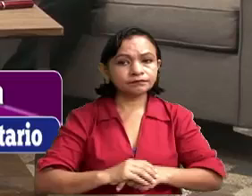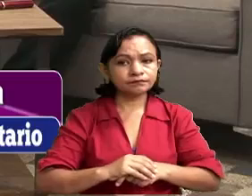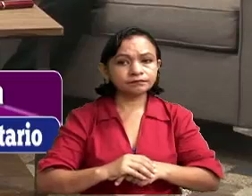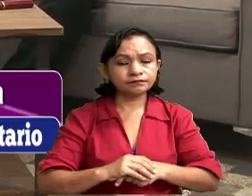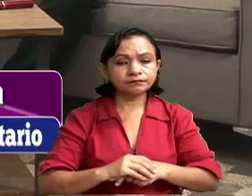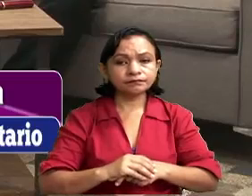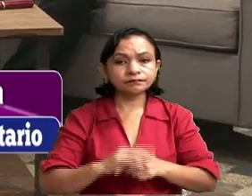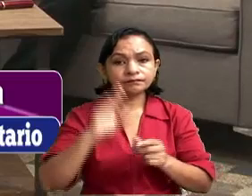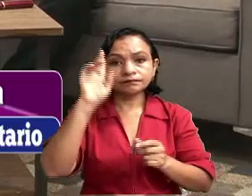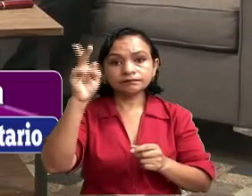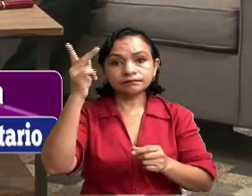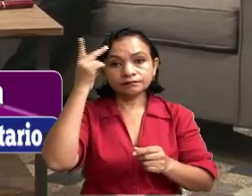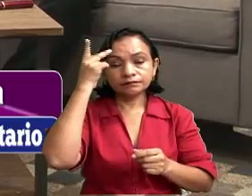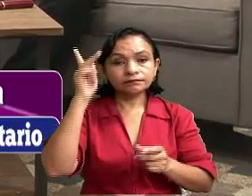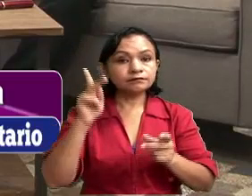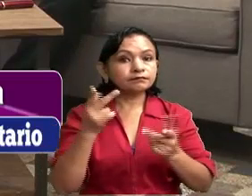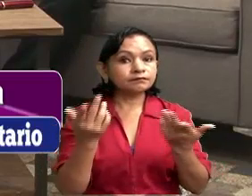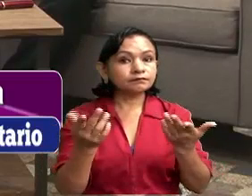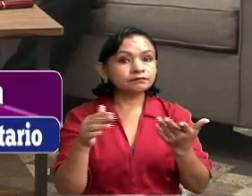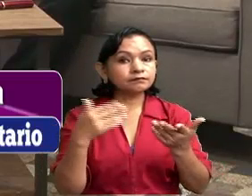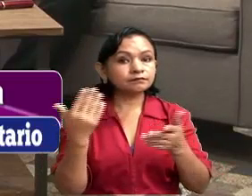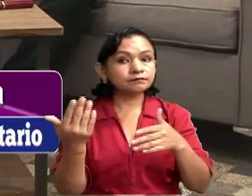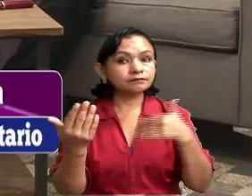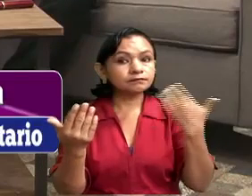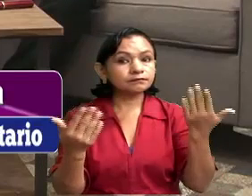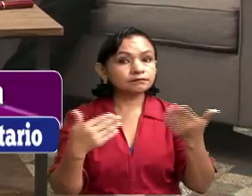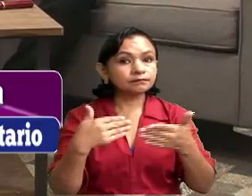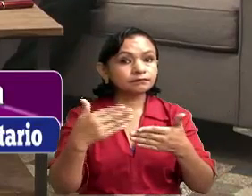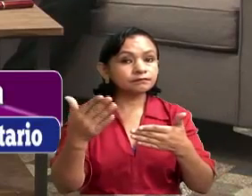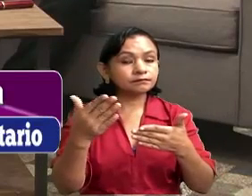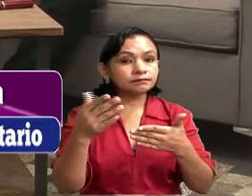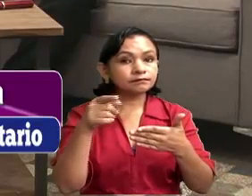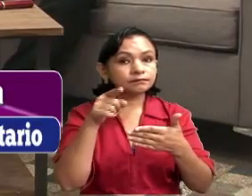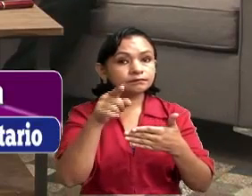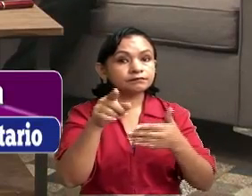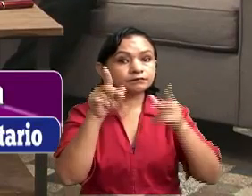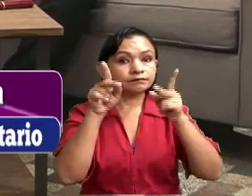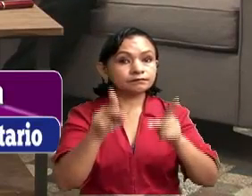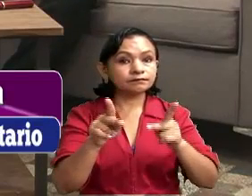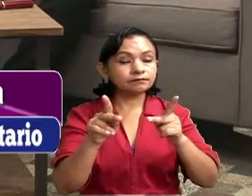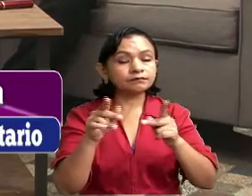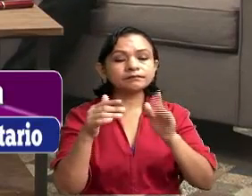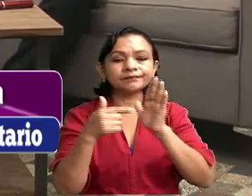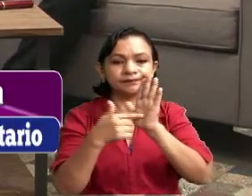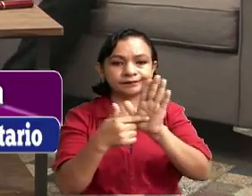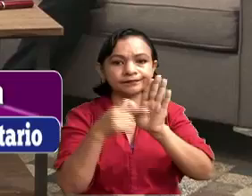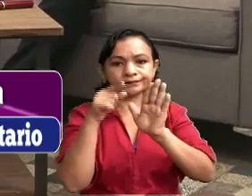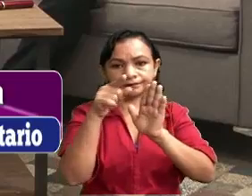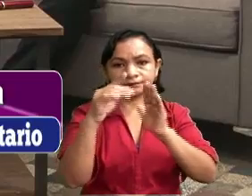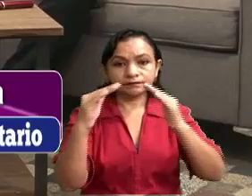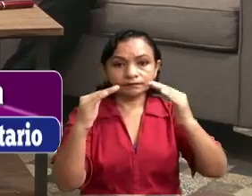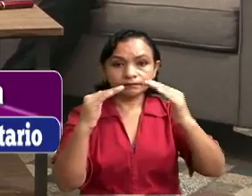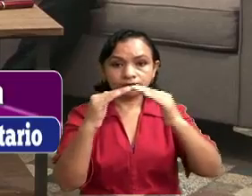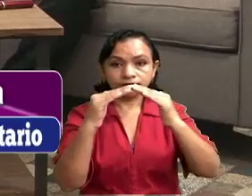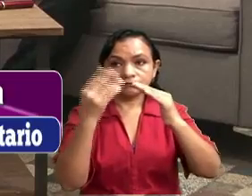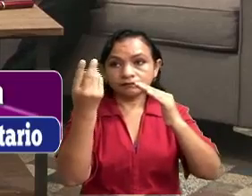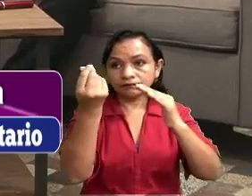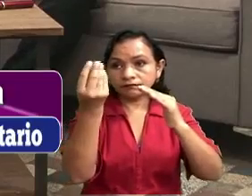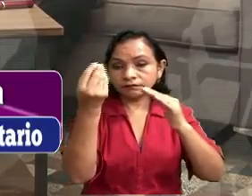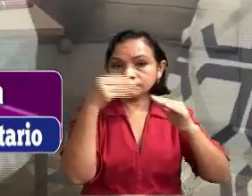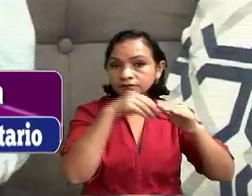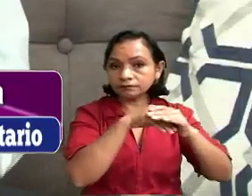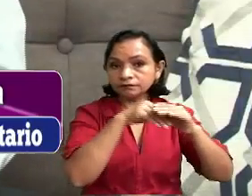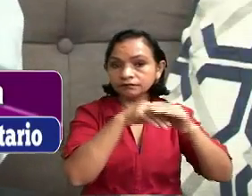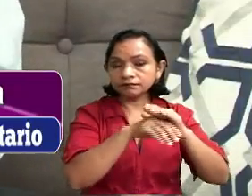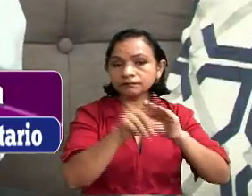desarrollamos una política correcta, que es cuando vos en una casa tenés un ingreso